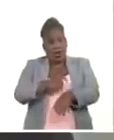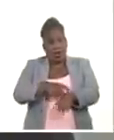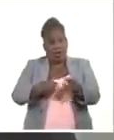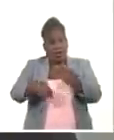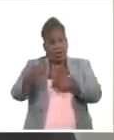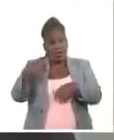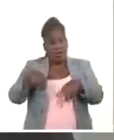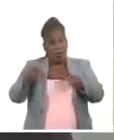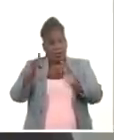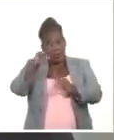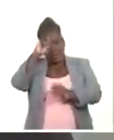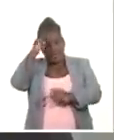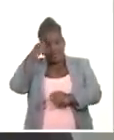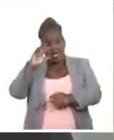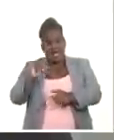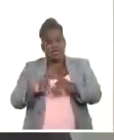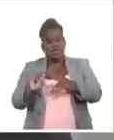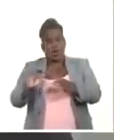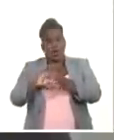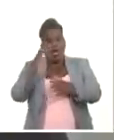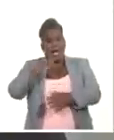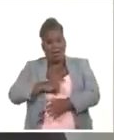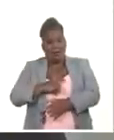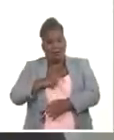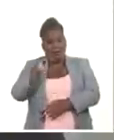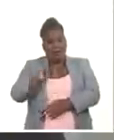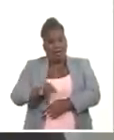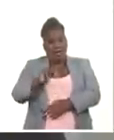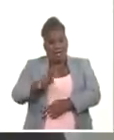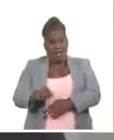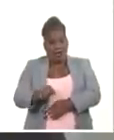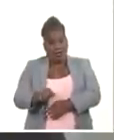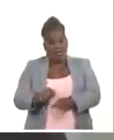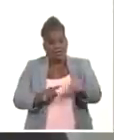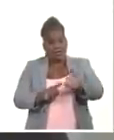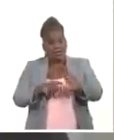en el Hotel Saratoga. De esta forma, devolvemos la señal a los estudios centrales. Buenas tardes.